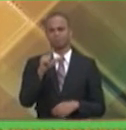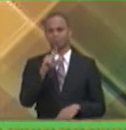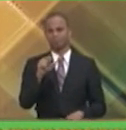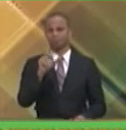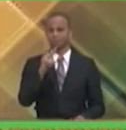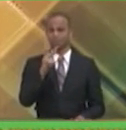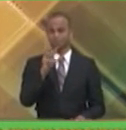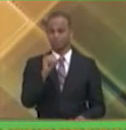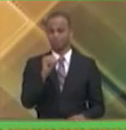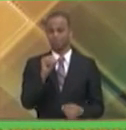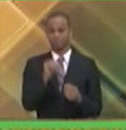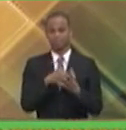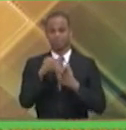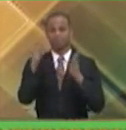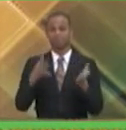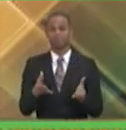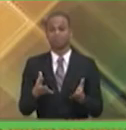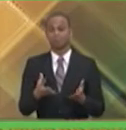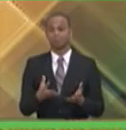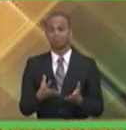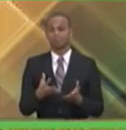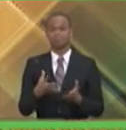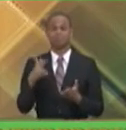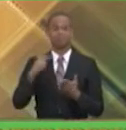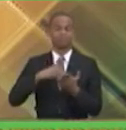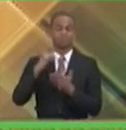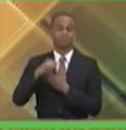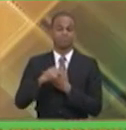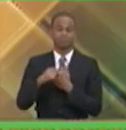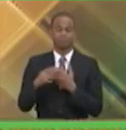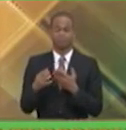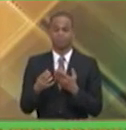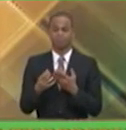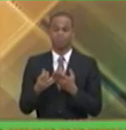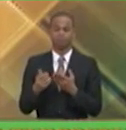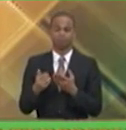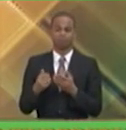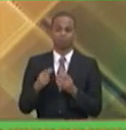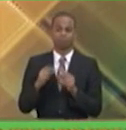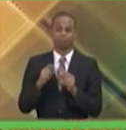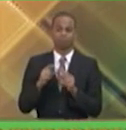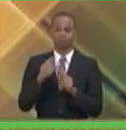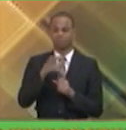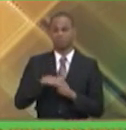160 estudiantes, pero como el proyecto duró